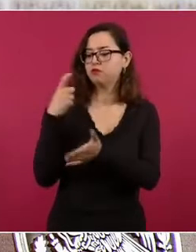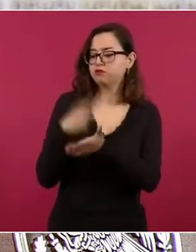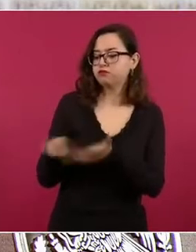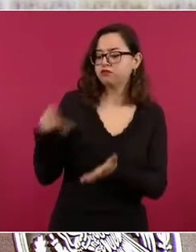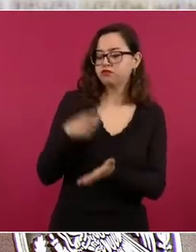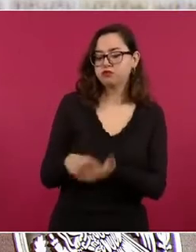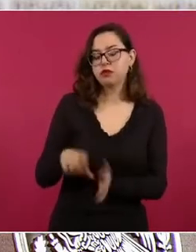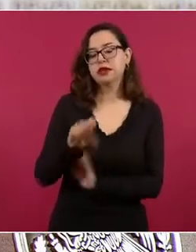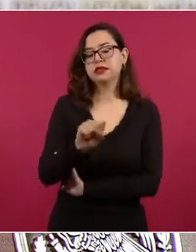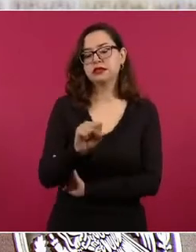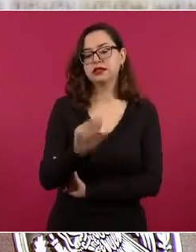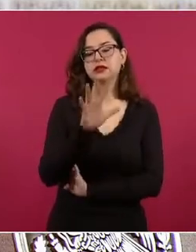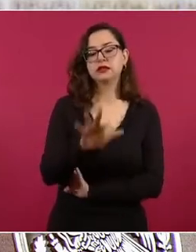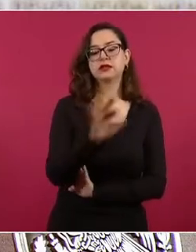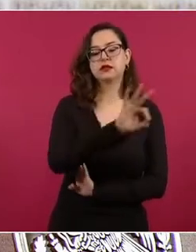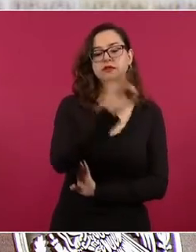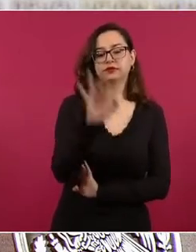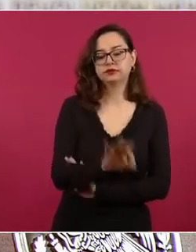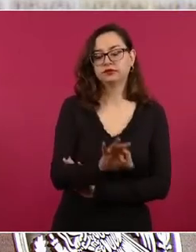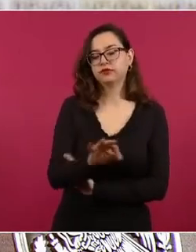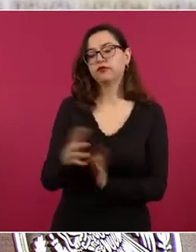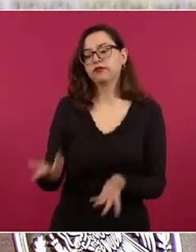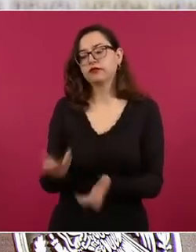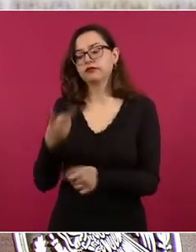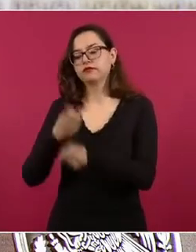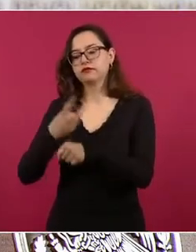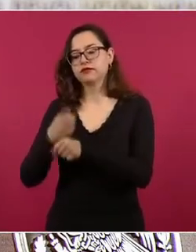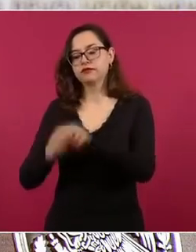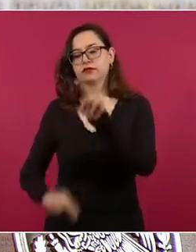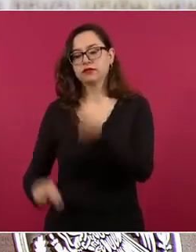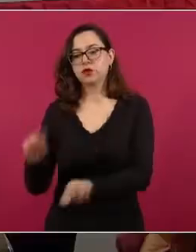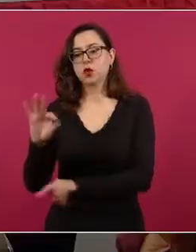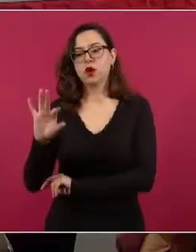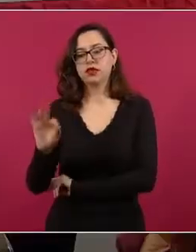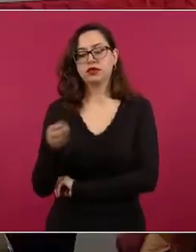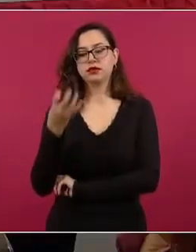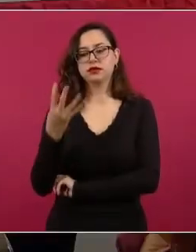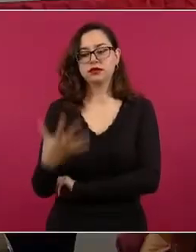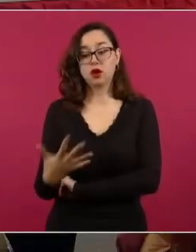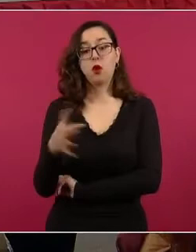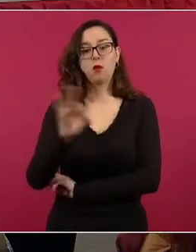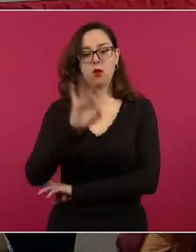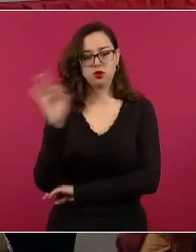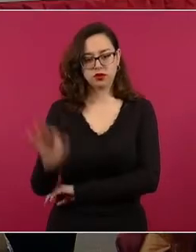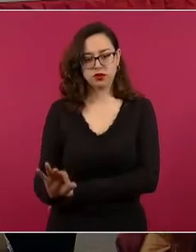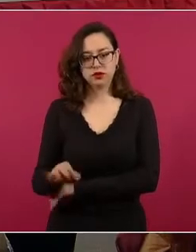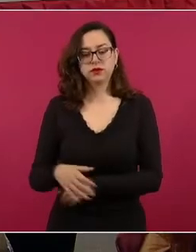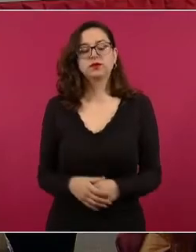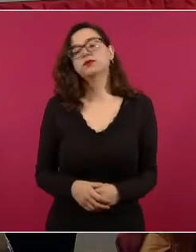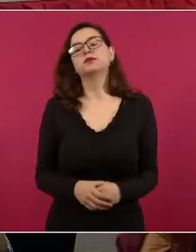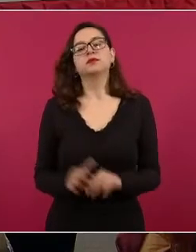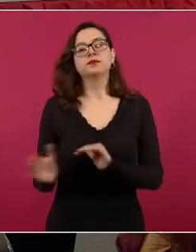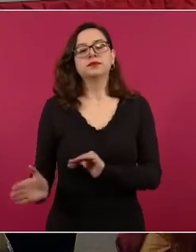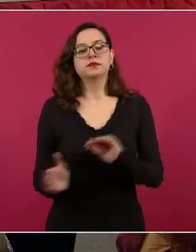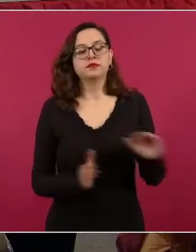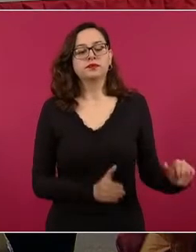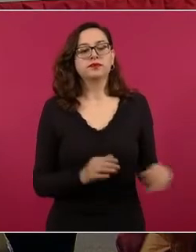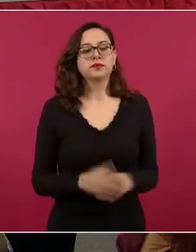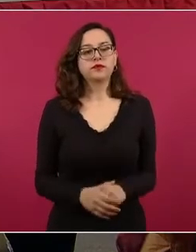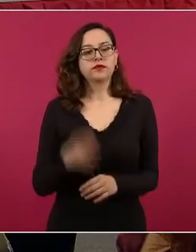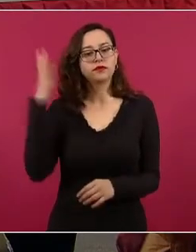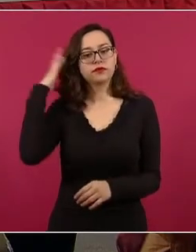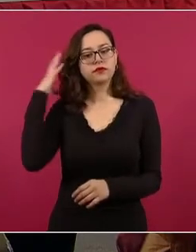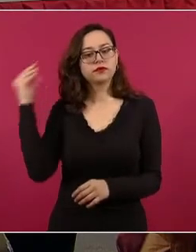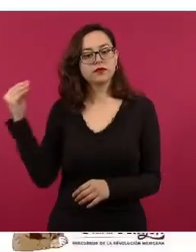en el primer nivel de atención y de 40% en el segundo nivel. Y en el caso de Colima, tenemos ya también